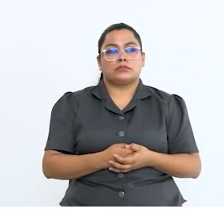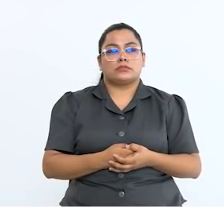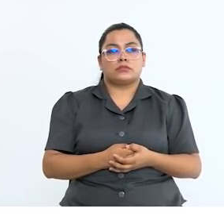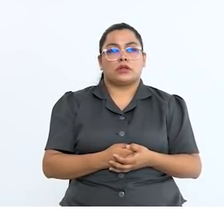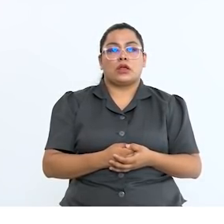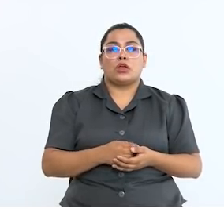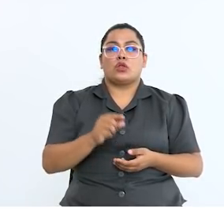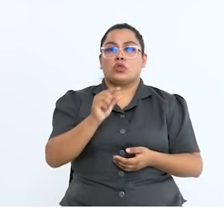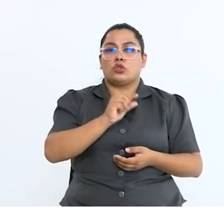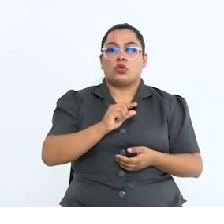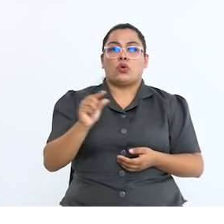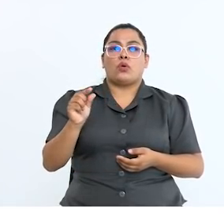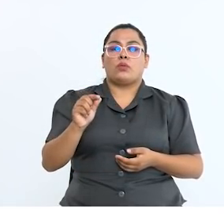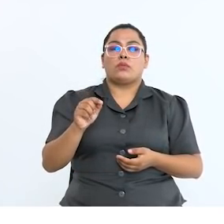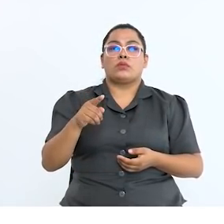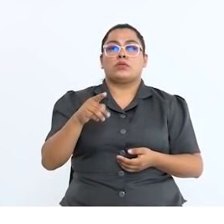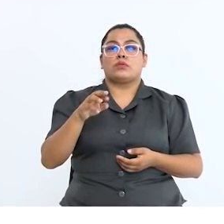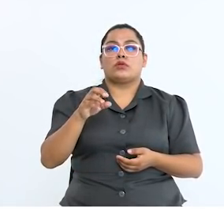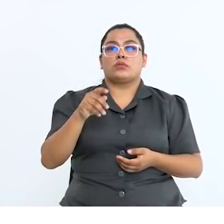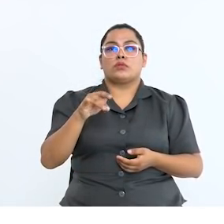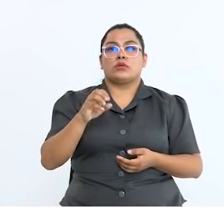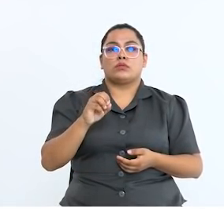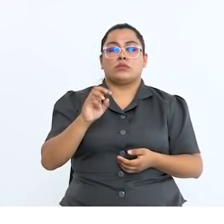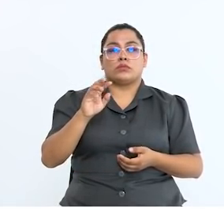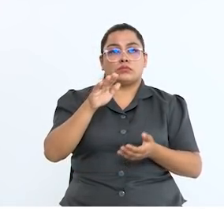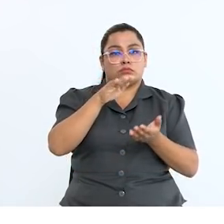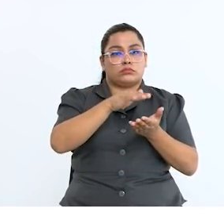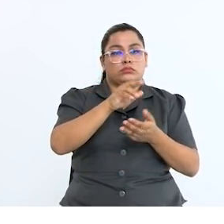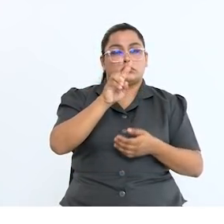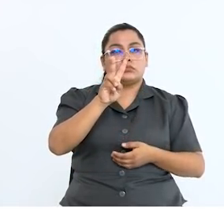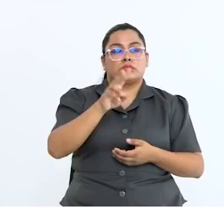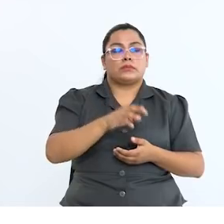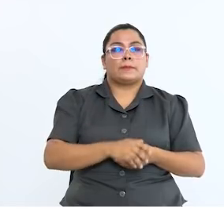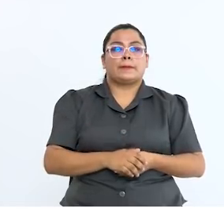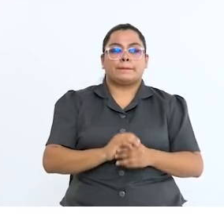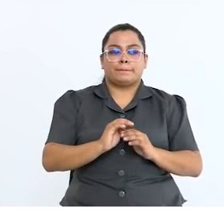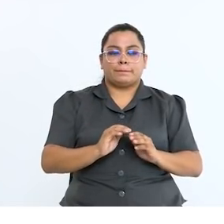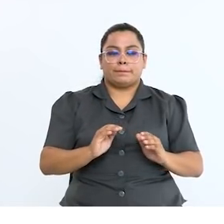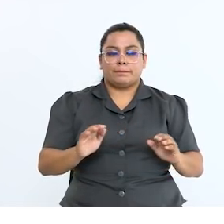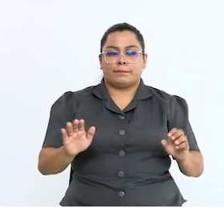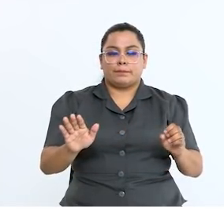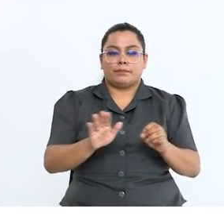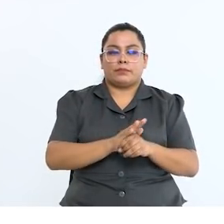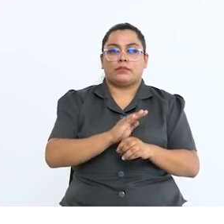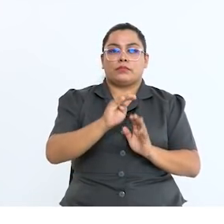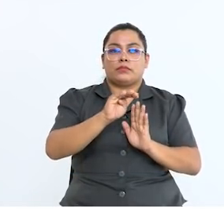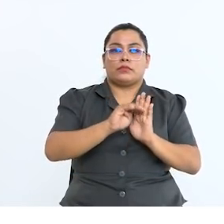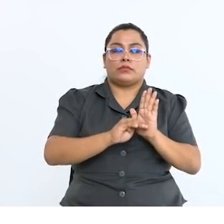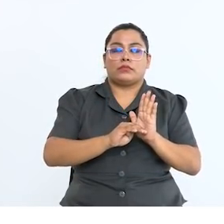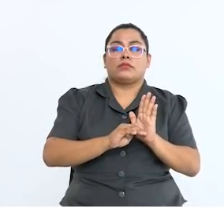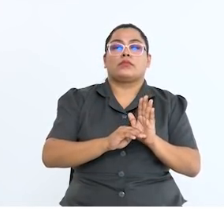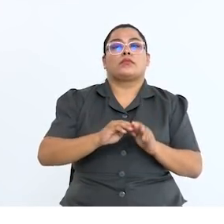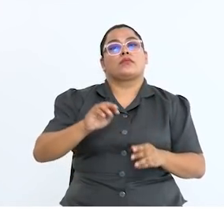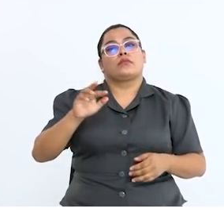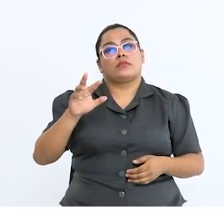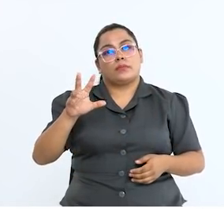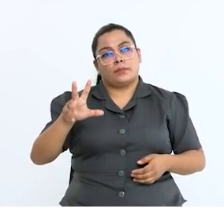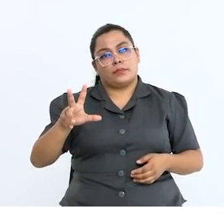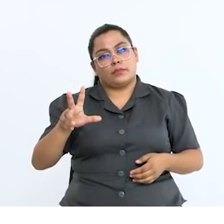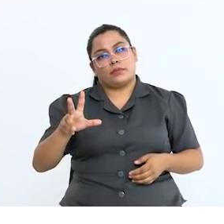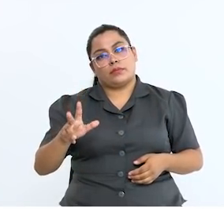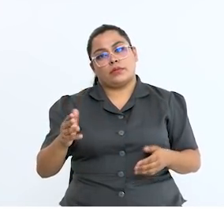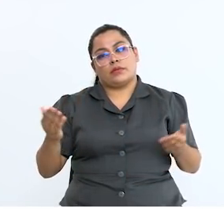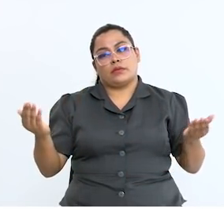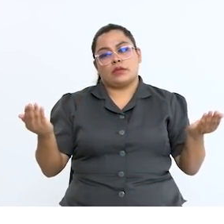derecha, el nombre propio. En la unidad 2, el niño va a completar listas. En la